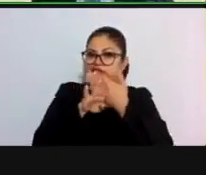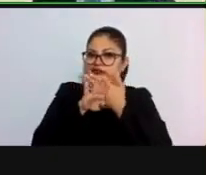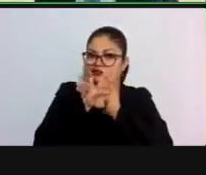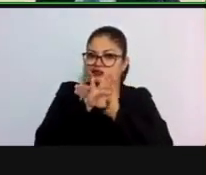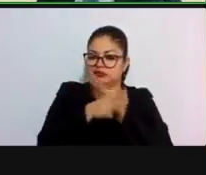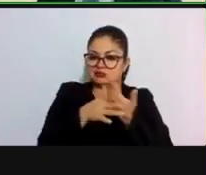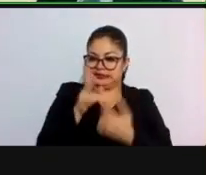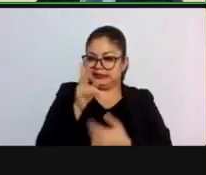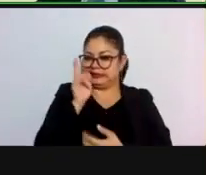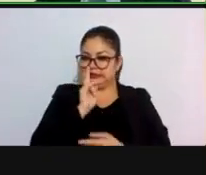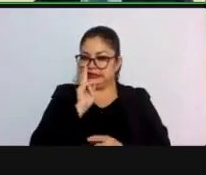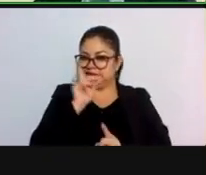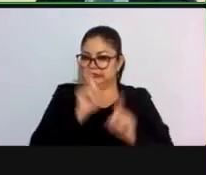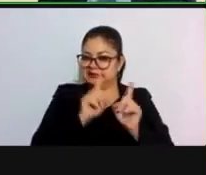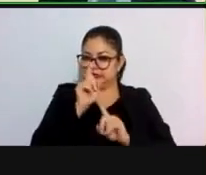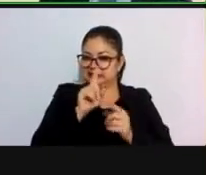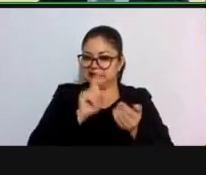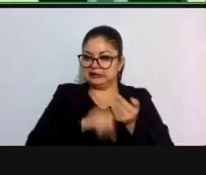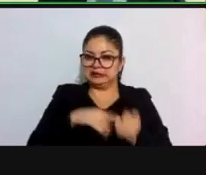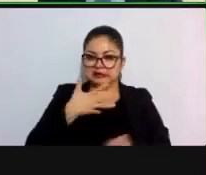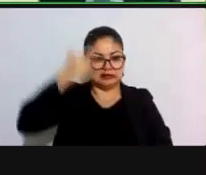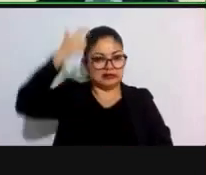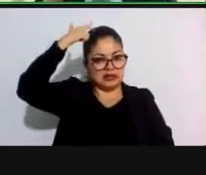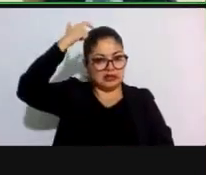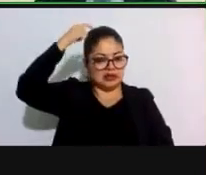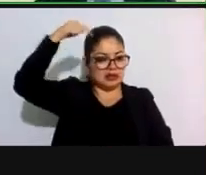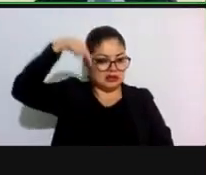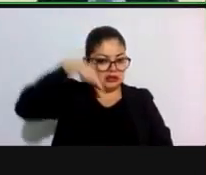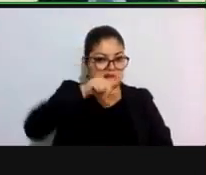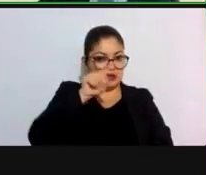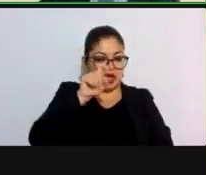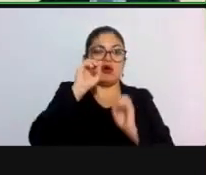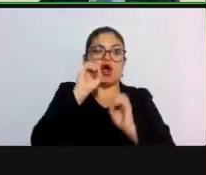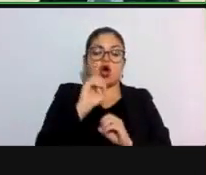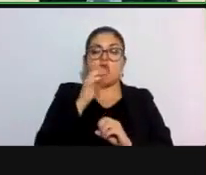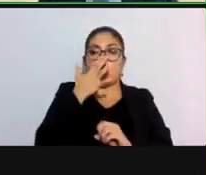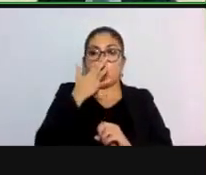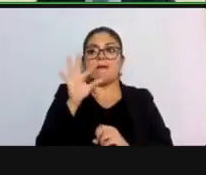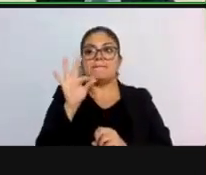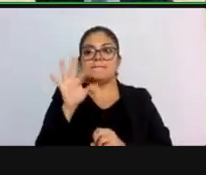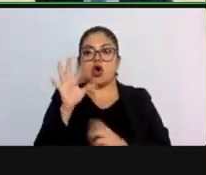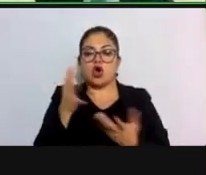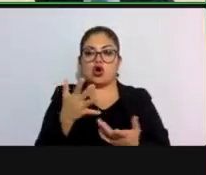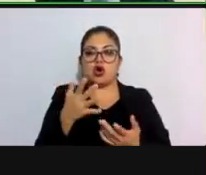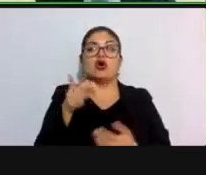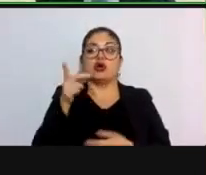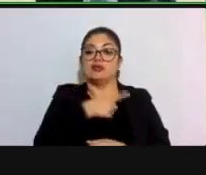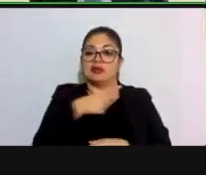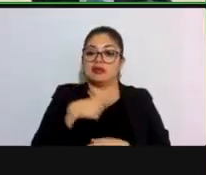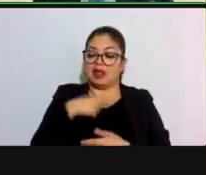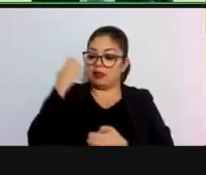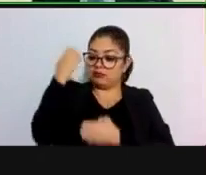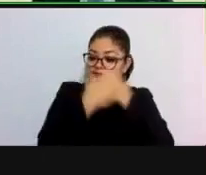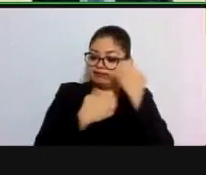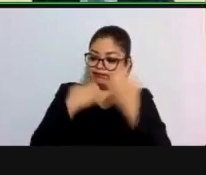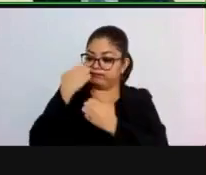cefalorraquídeo o simplemente moco. Y se hacen pruebas con hisopos y otras cosas para definir cuál de las situaciones es